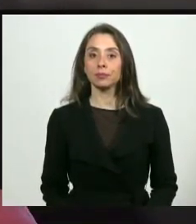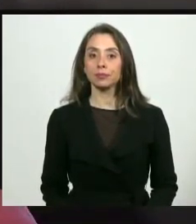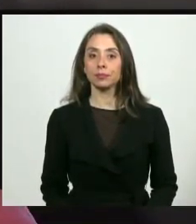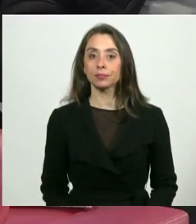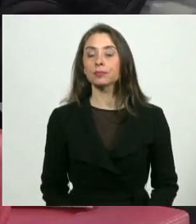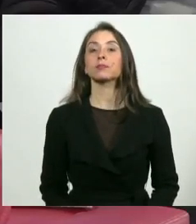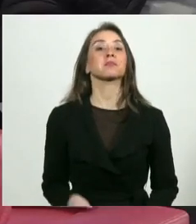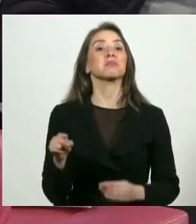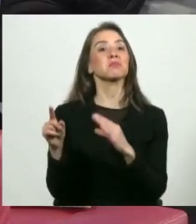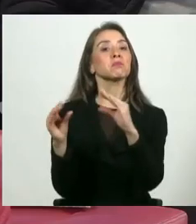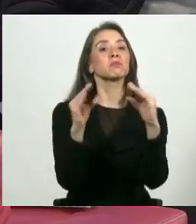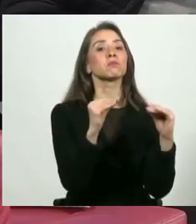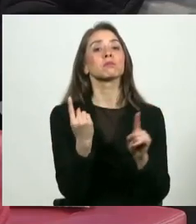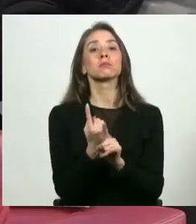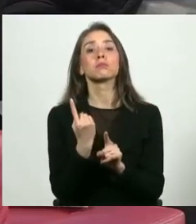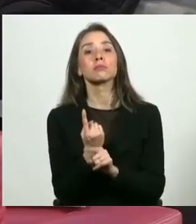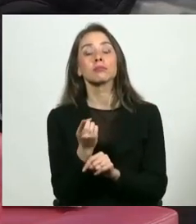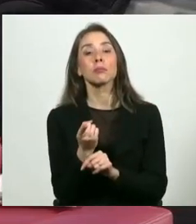Bueno, se habló